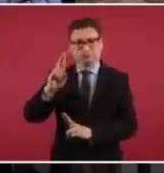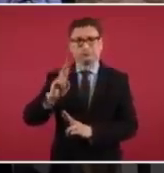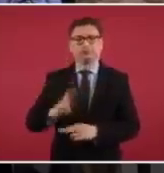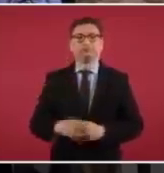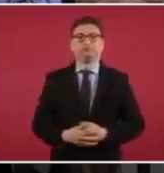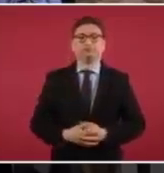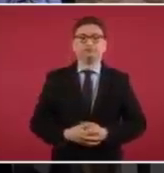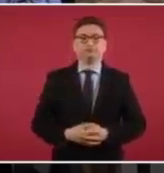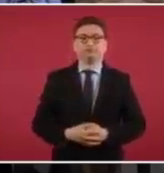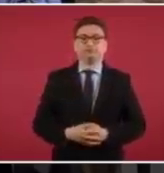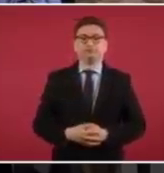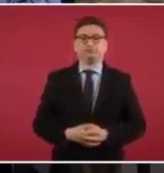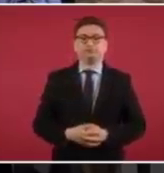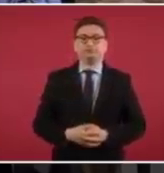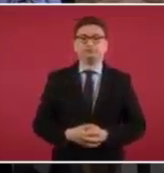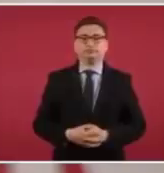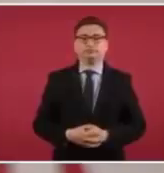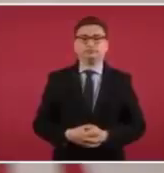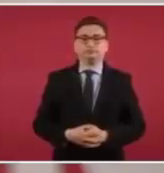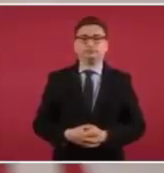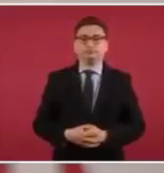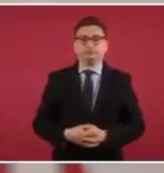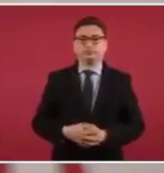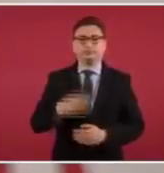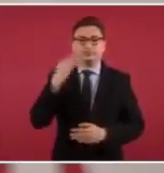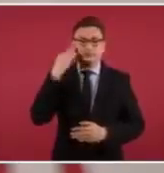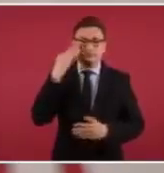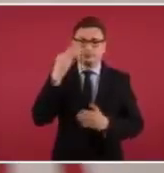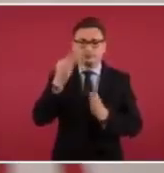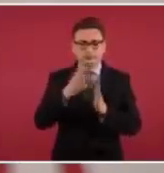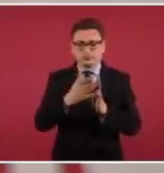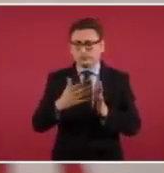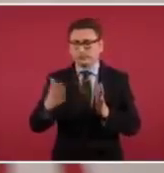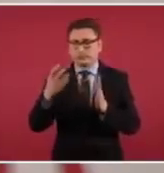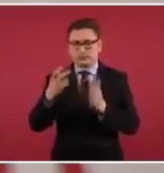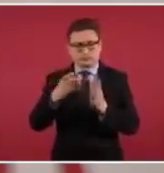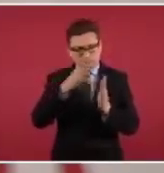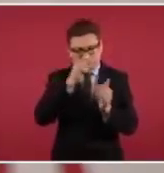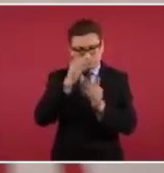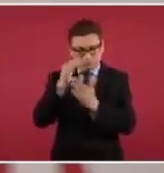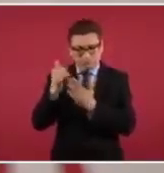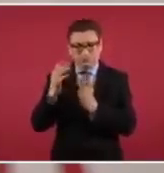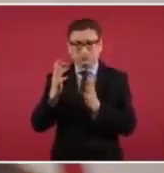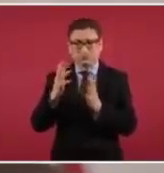que se le dé tiempo a este acuerdo.